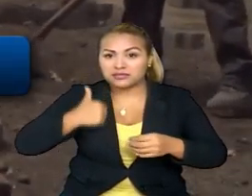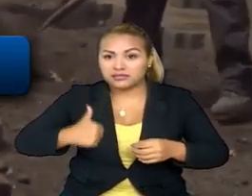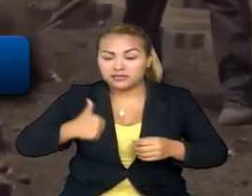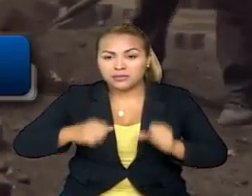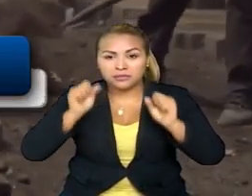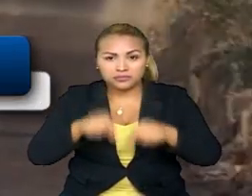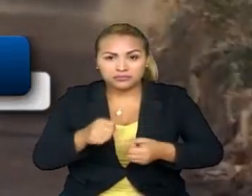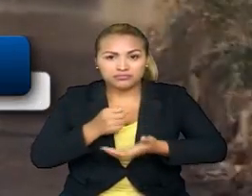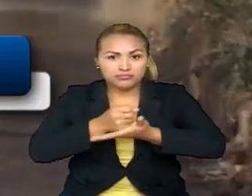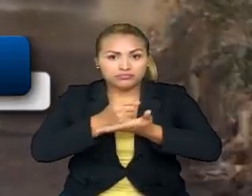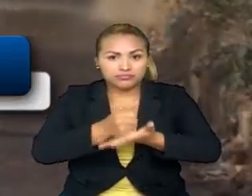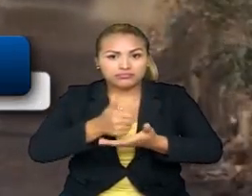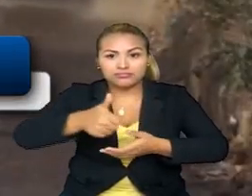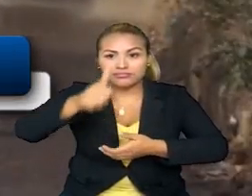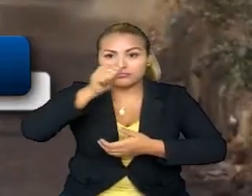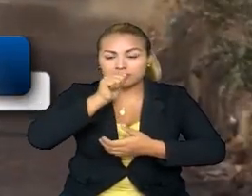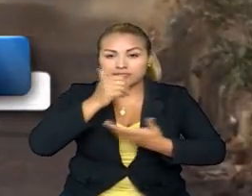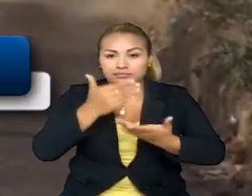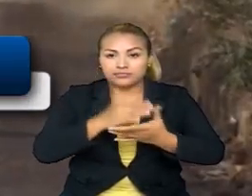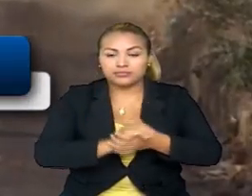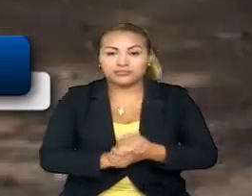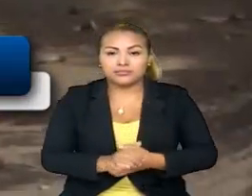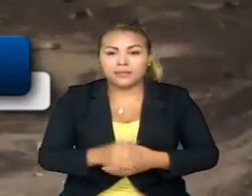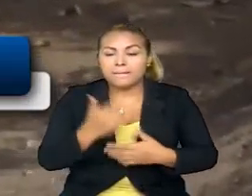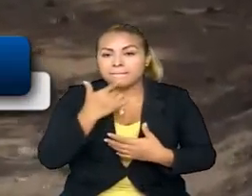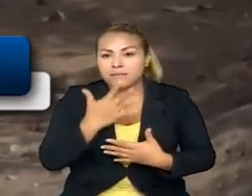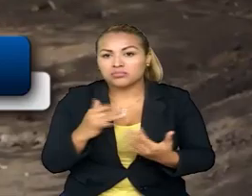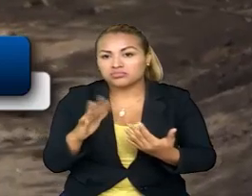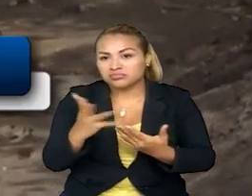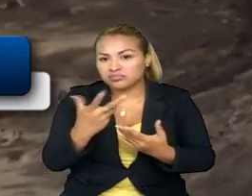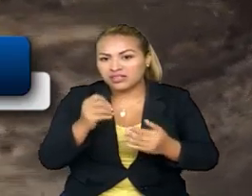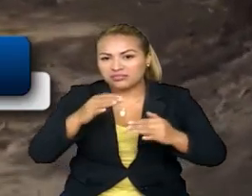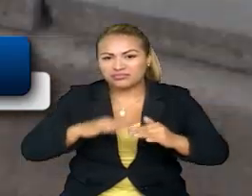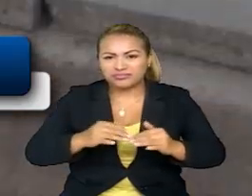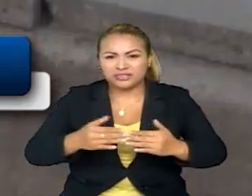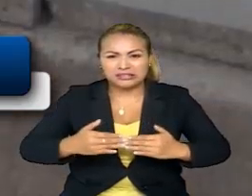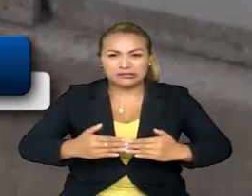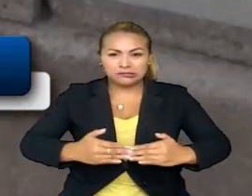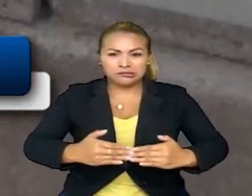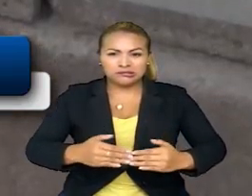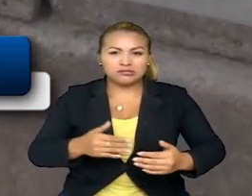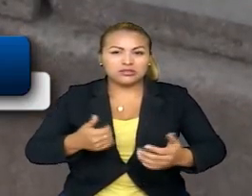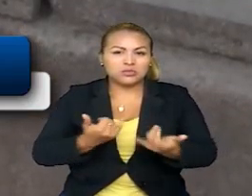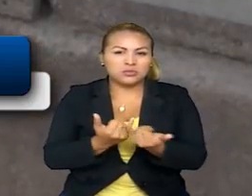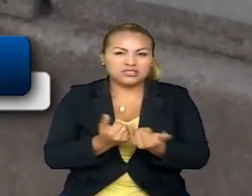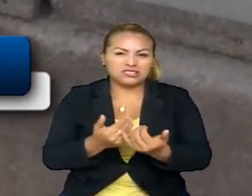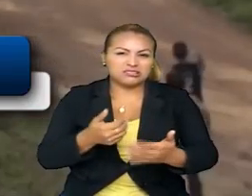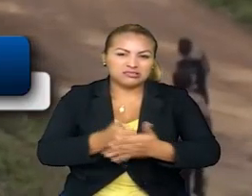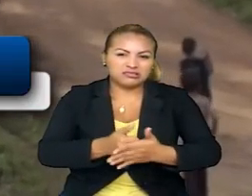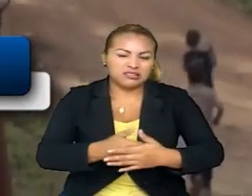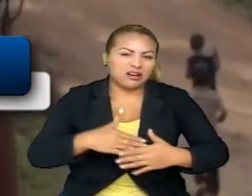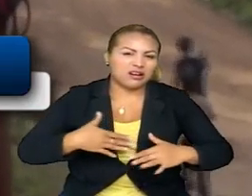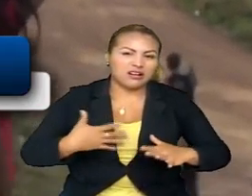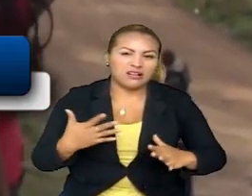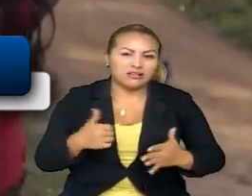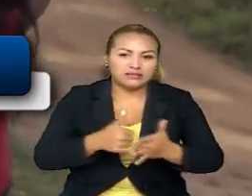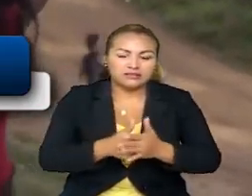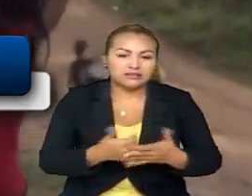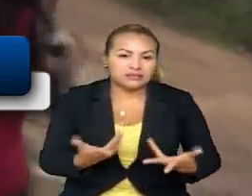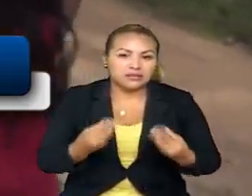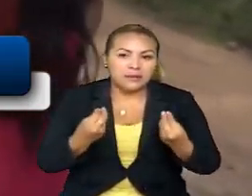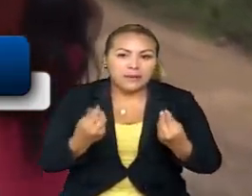pueden comer nada no porque todos en bomba los ponen dispépticos con las pancitas llenas pero cuántos vasos de agua le le